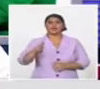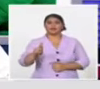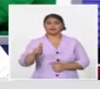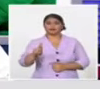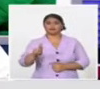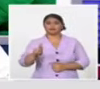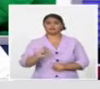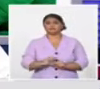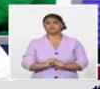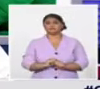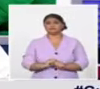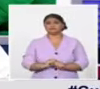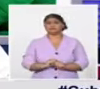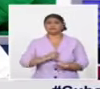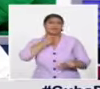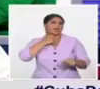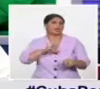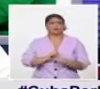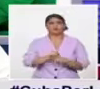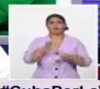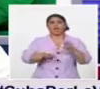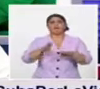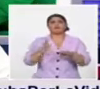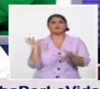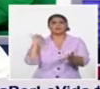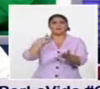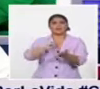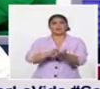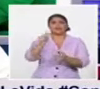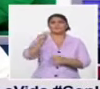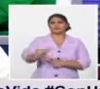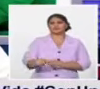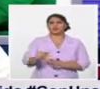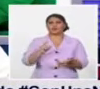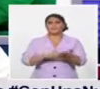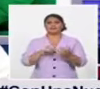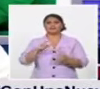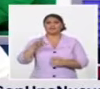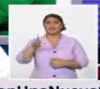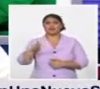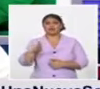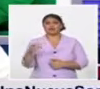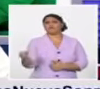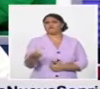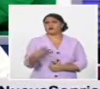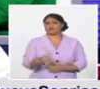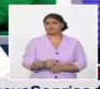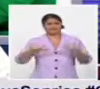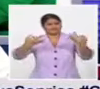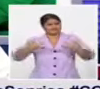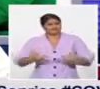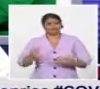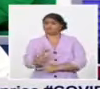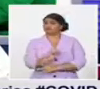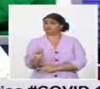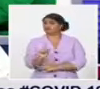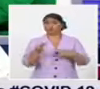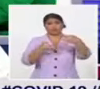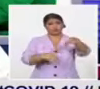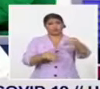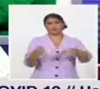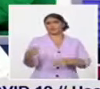se revisa muy bien, pues realmente, a pesar de tener esa situación, a pesar de tener en algunos casos